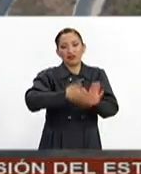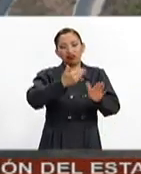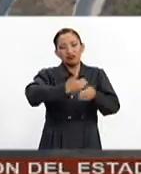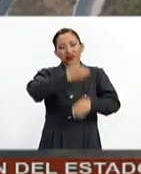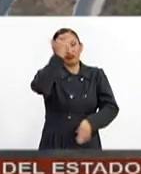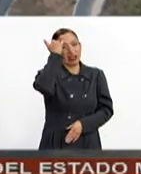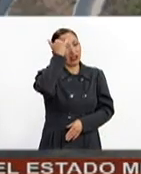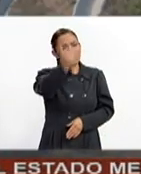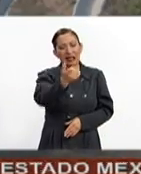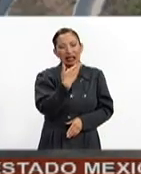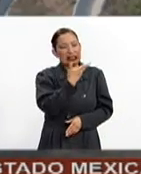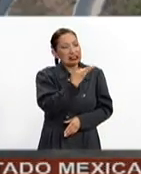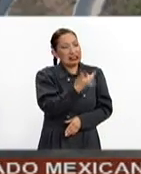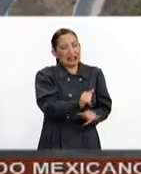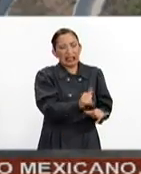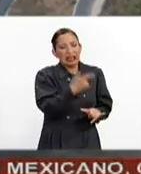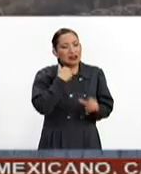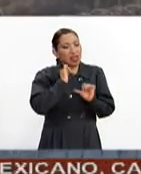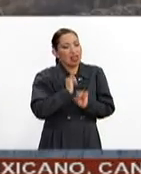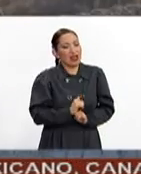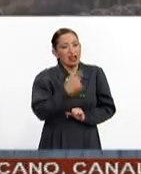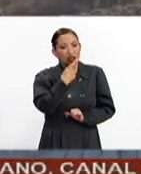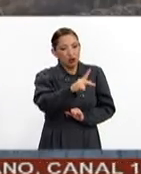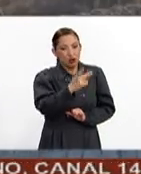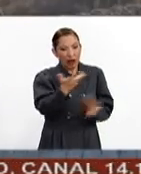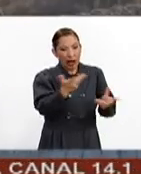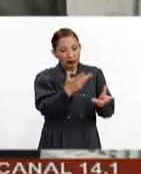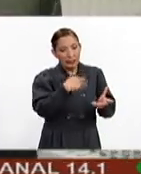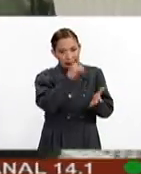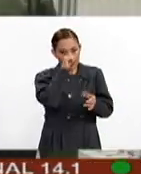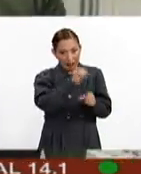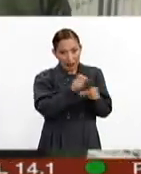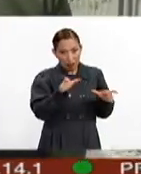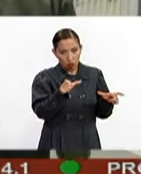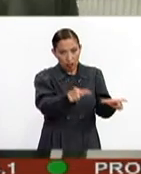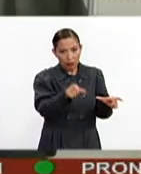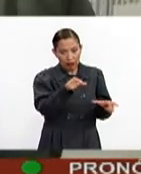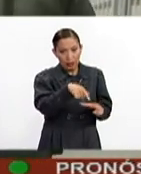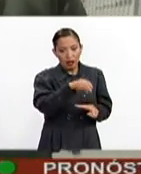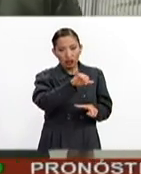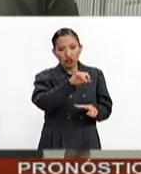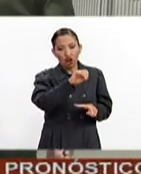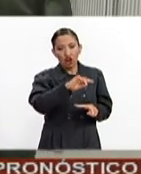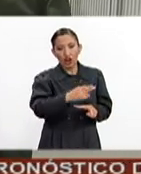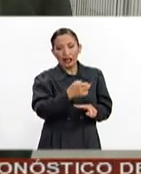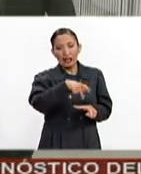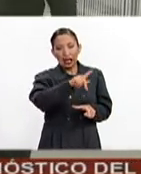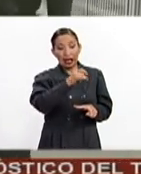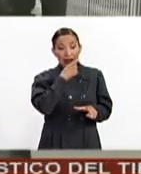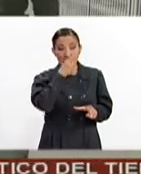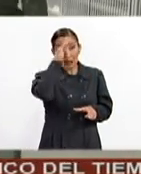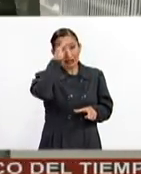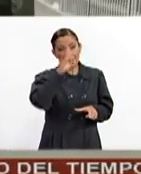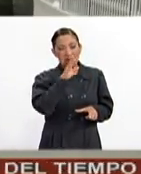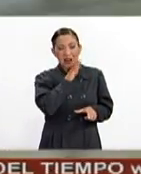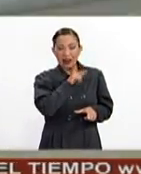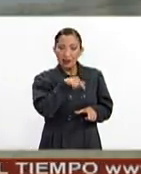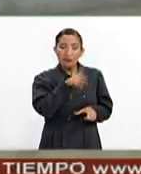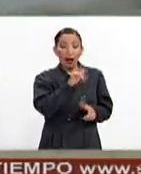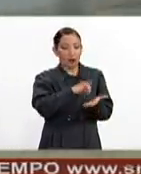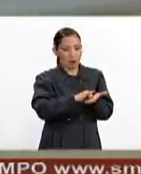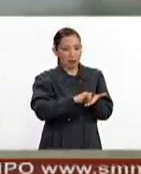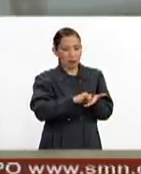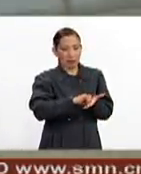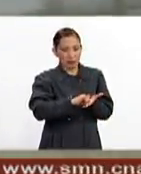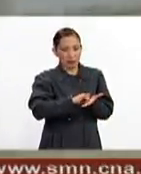Una idea que ni el propio encargado de su elaboración, el secretario de Seguridad John Kelly, piensa es correcta. El diario recuerda que